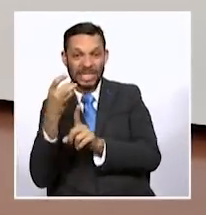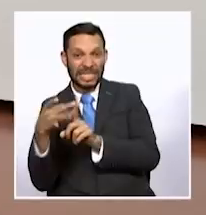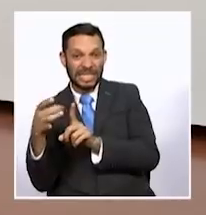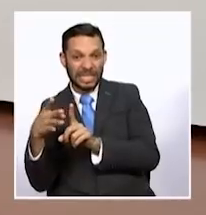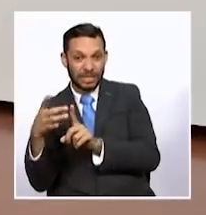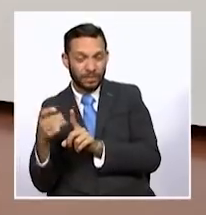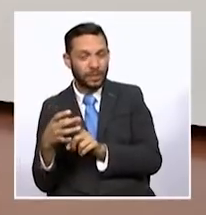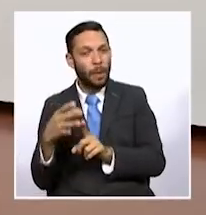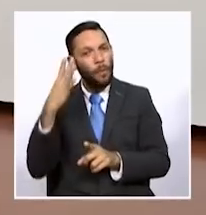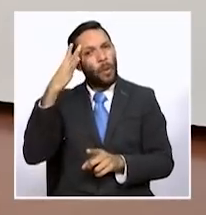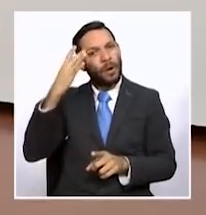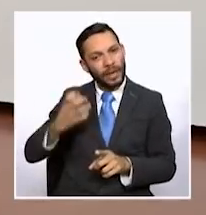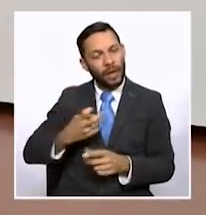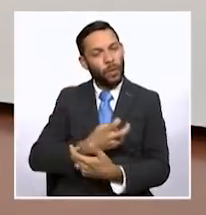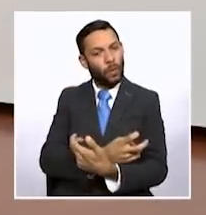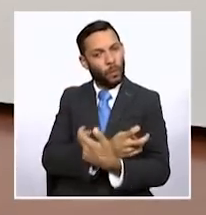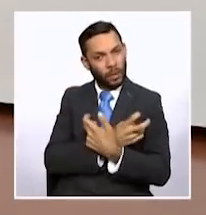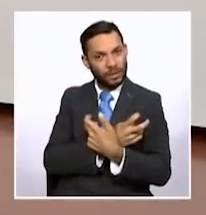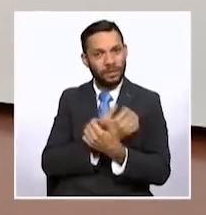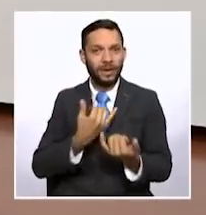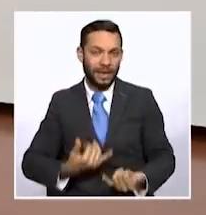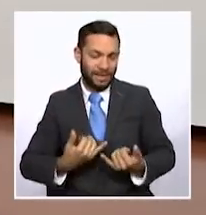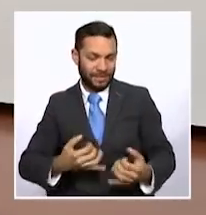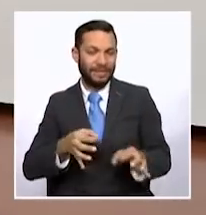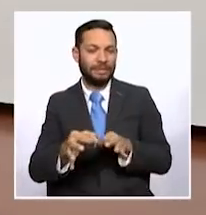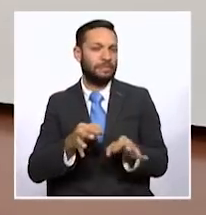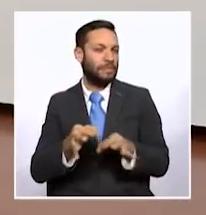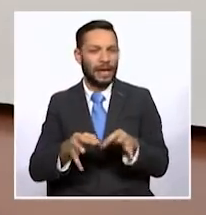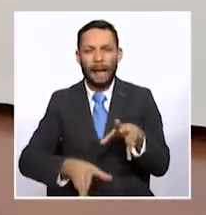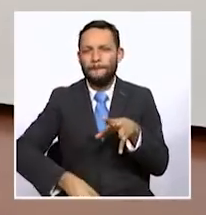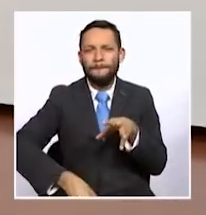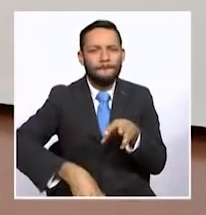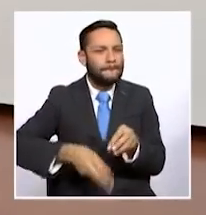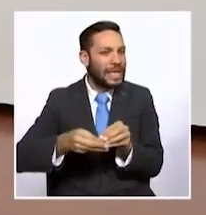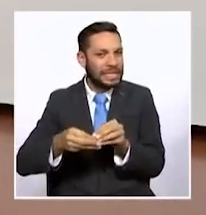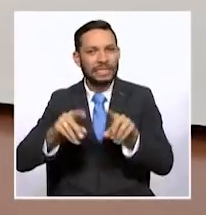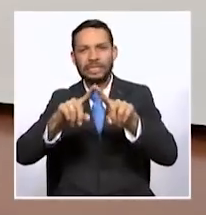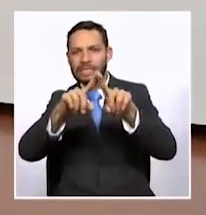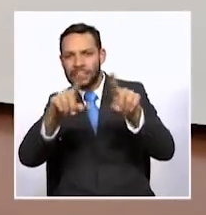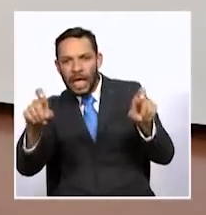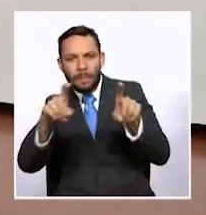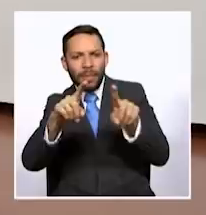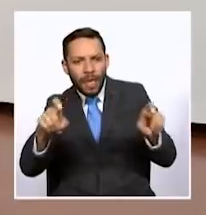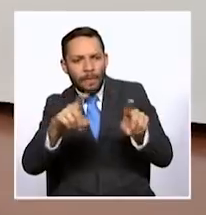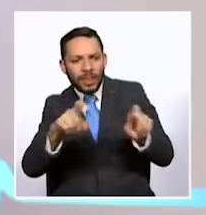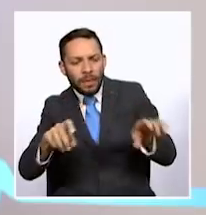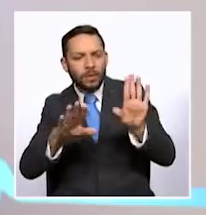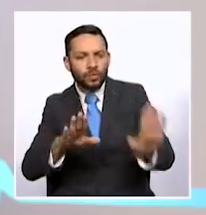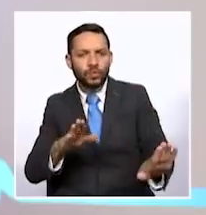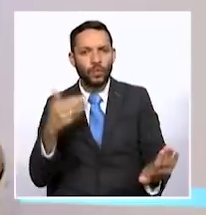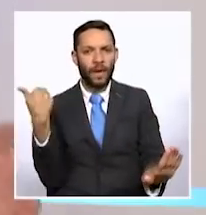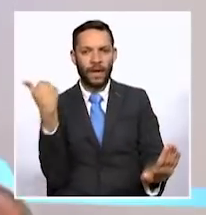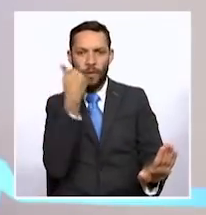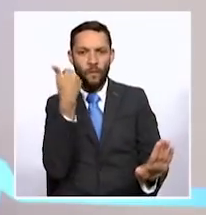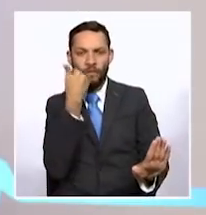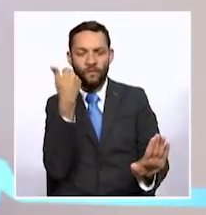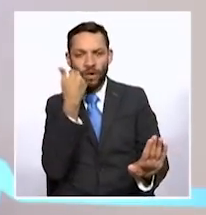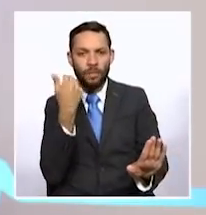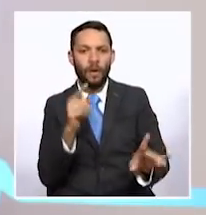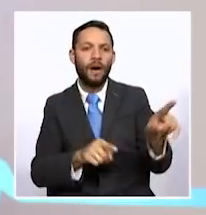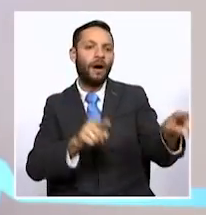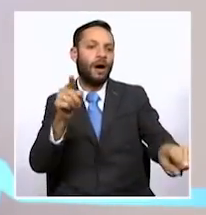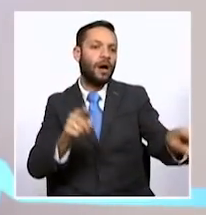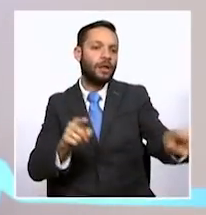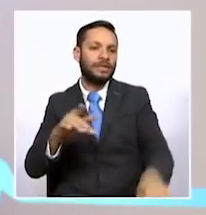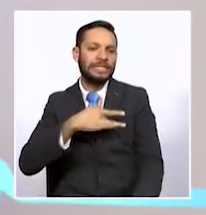cuerpo humano. Porque después de este corte comerciales vamos a hablar de muchas patologías y patologías sistémicas que pueden